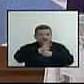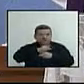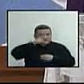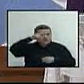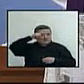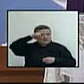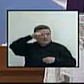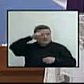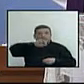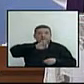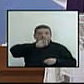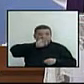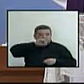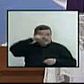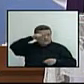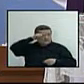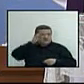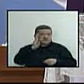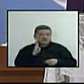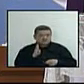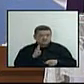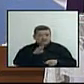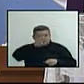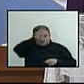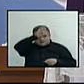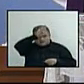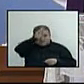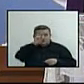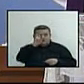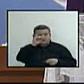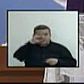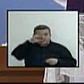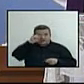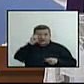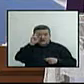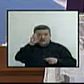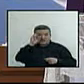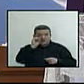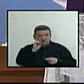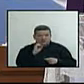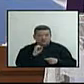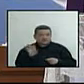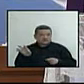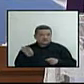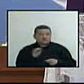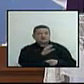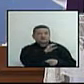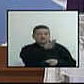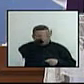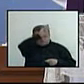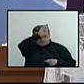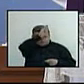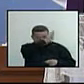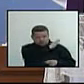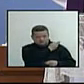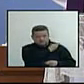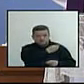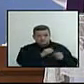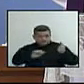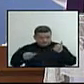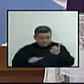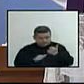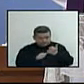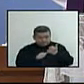el Papa Francisco, a mí, indigno siervo tuyo, a mis hermanos Hugo, Edgar y